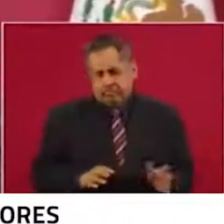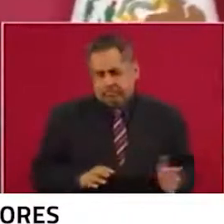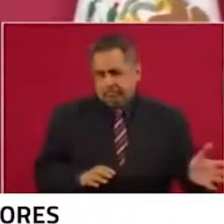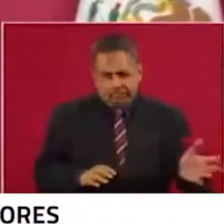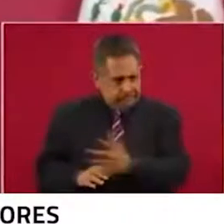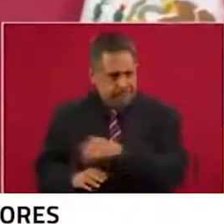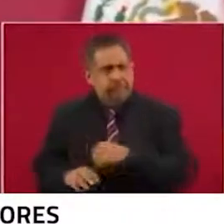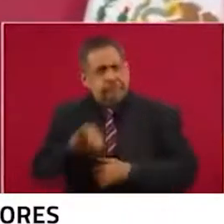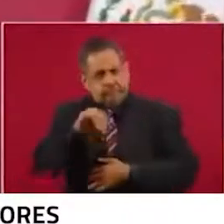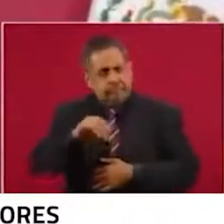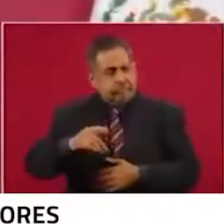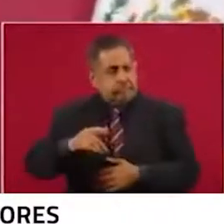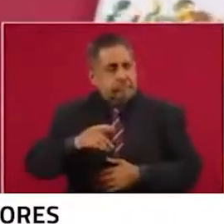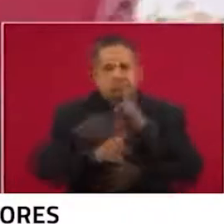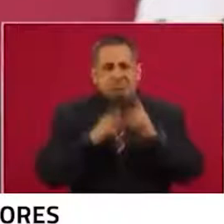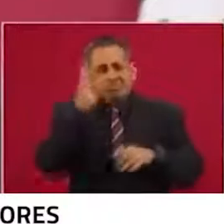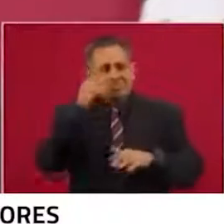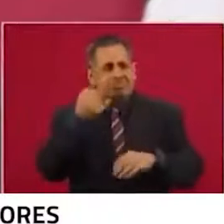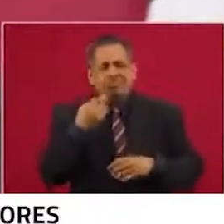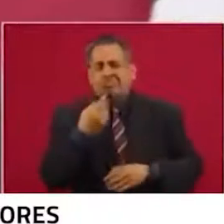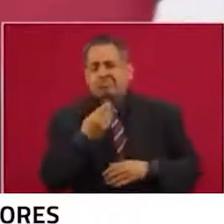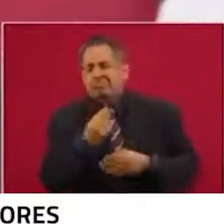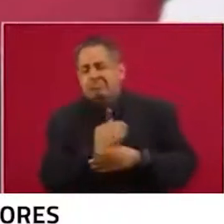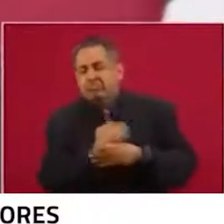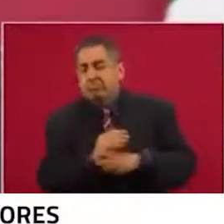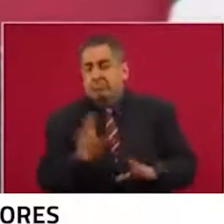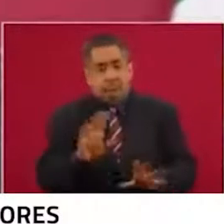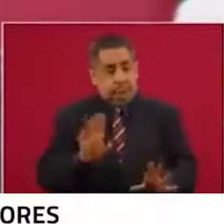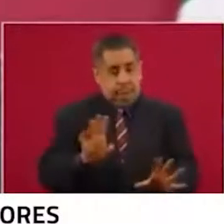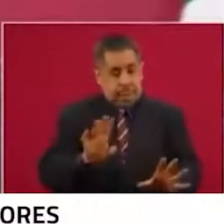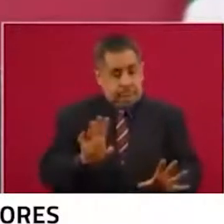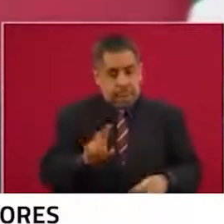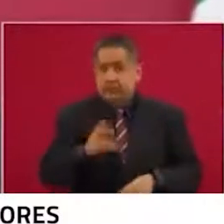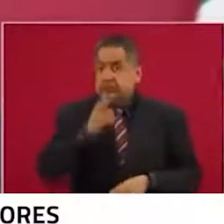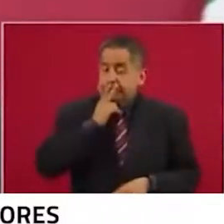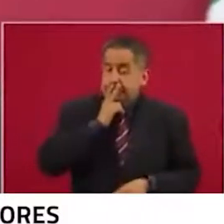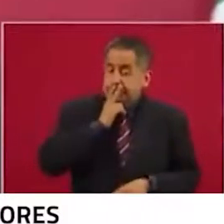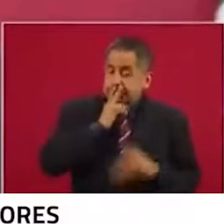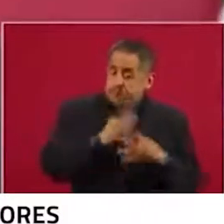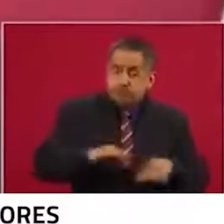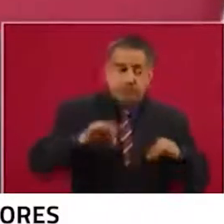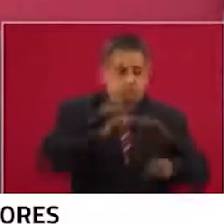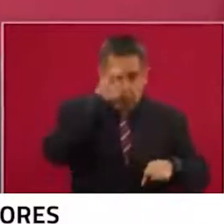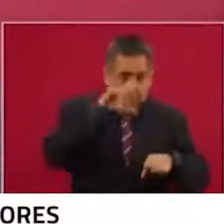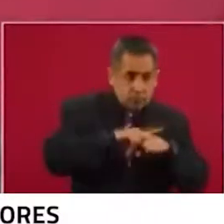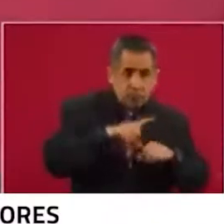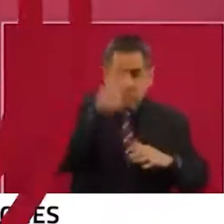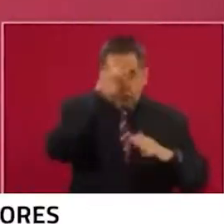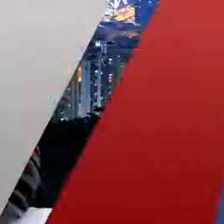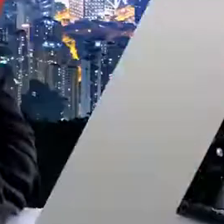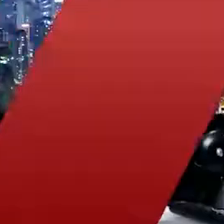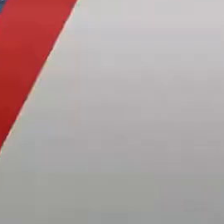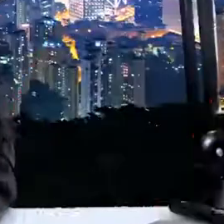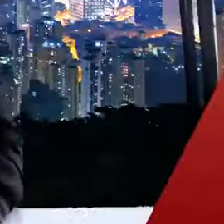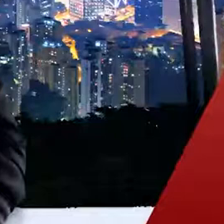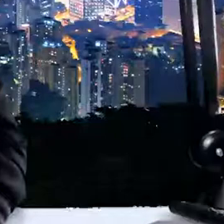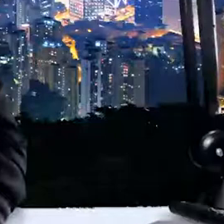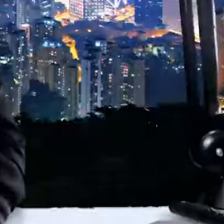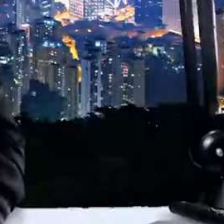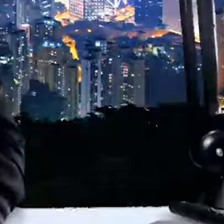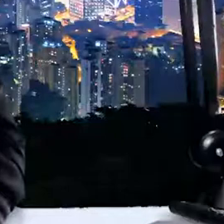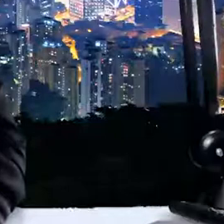importa el deporte. No, tan nos importa el deporte, la cultura, la ciencia, que queremos que no haya corrupción.